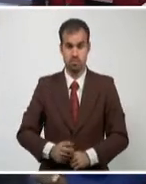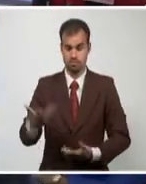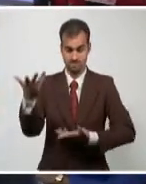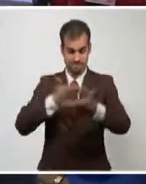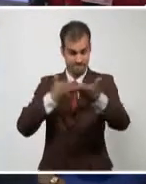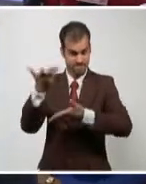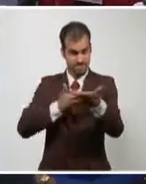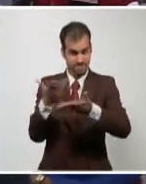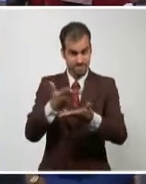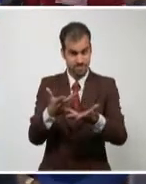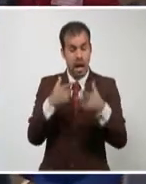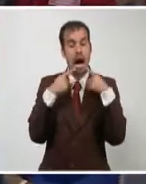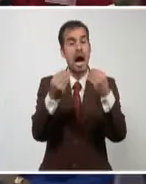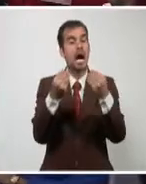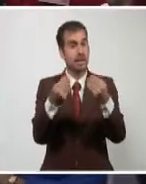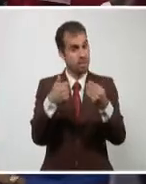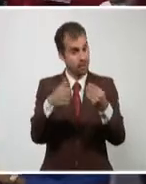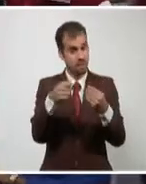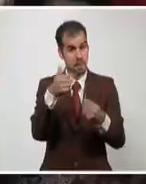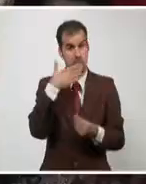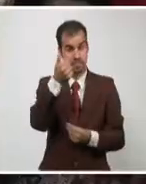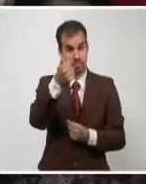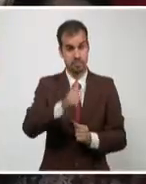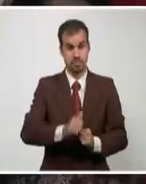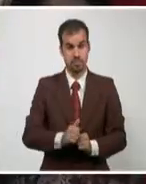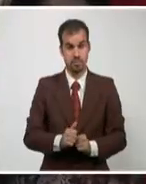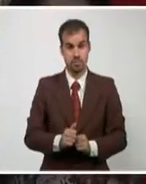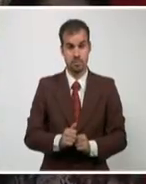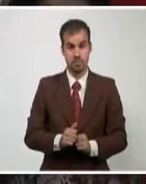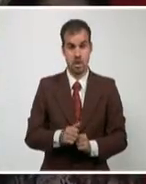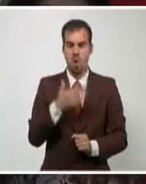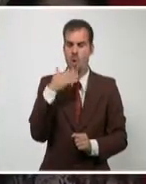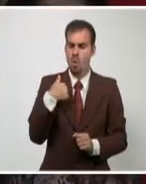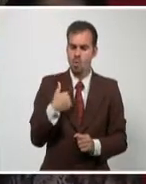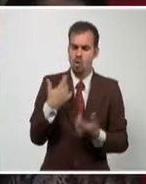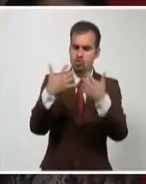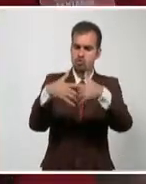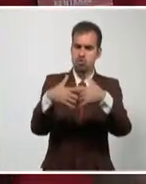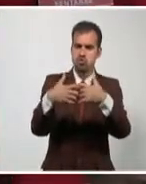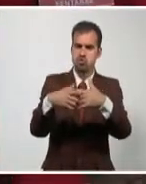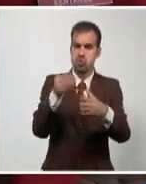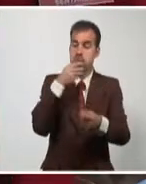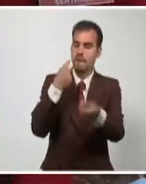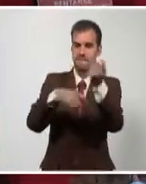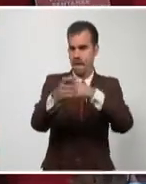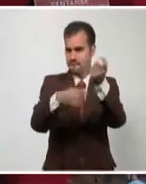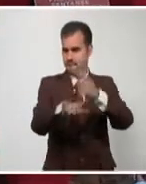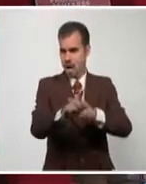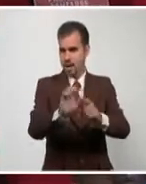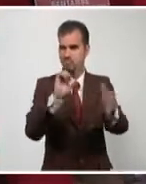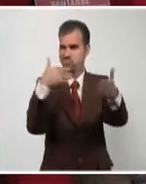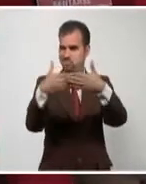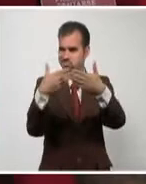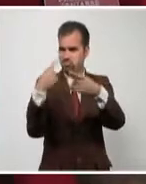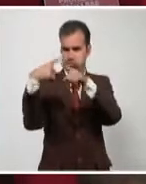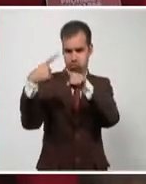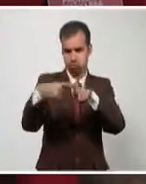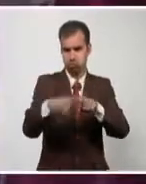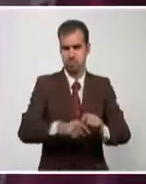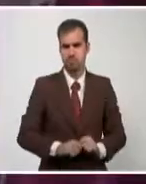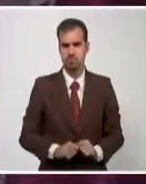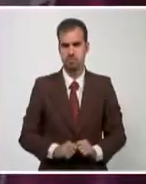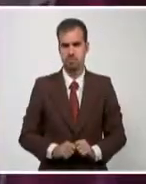comercialización y el encadenamiento para su procesamiento industrial. Reforzar el cumplimiento estricto de